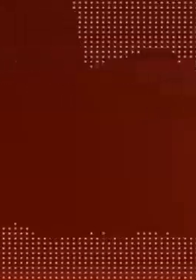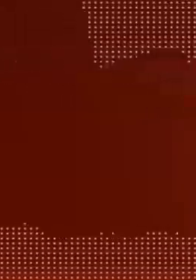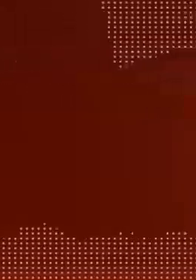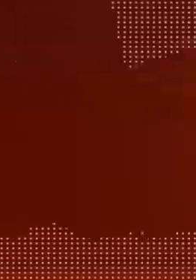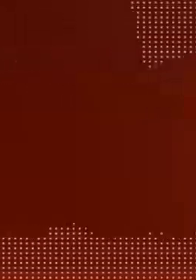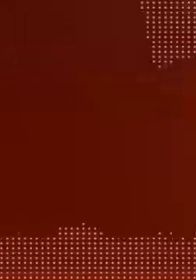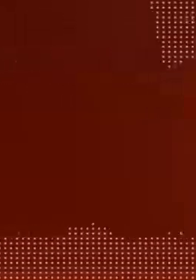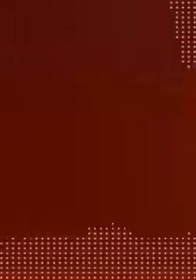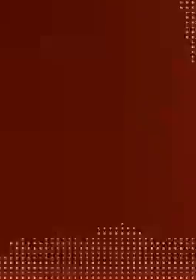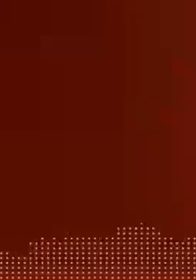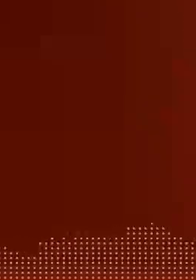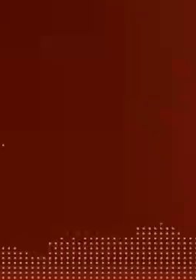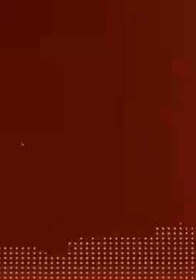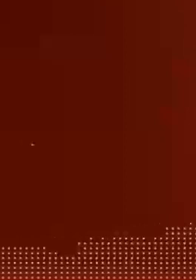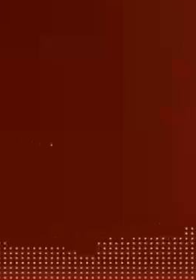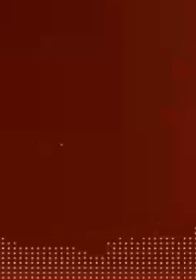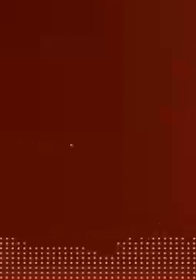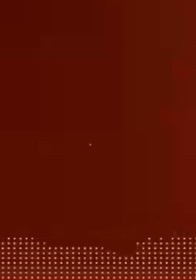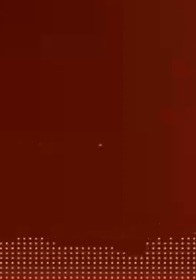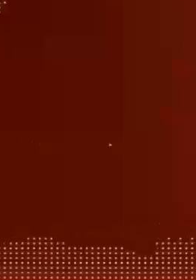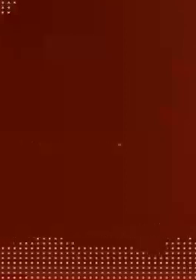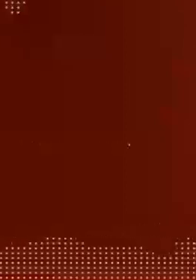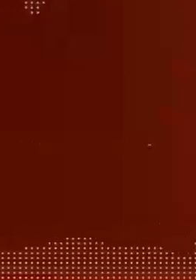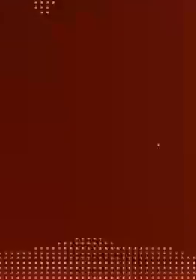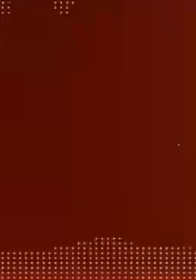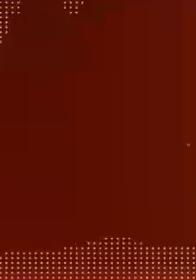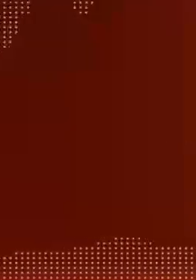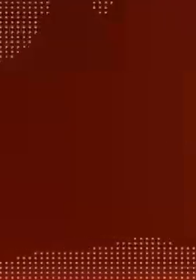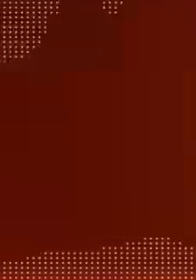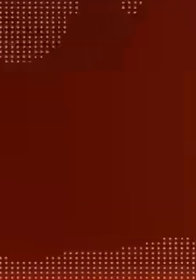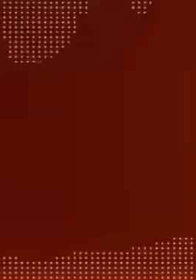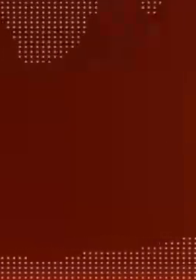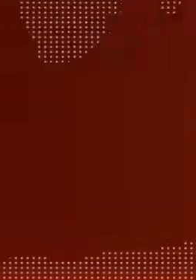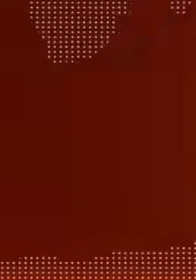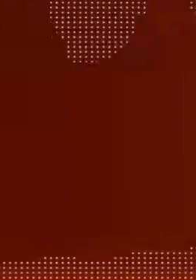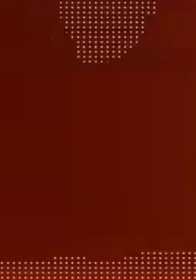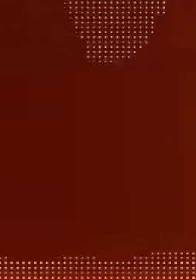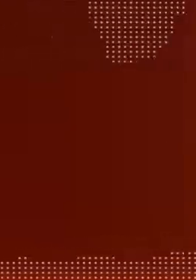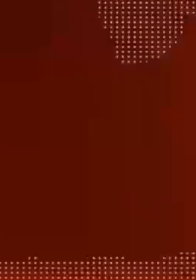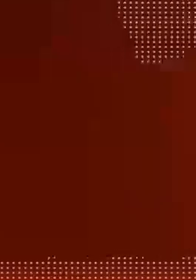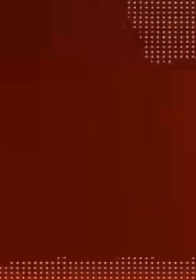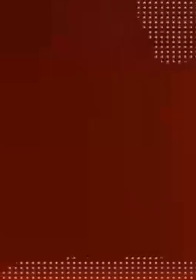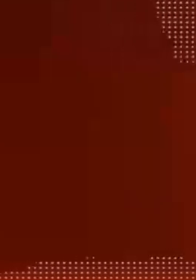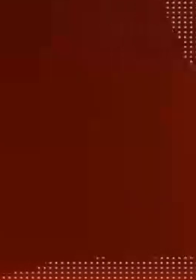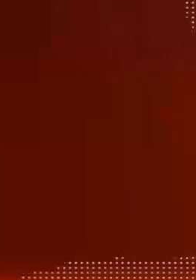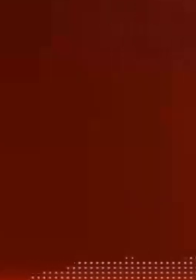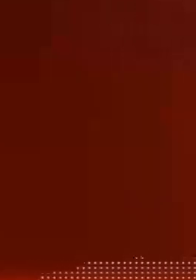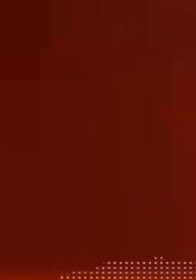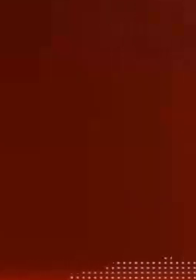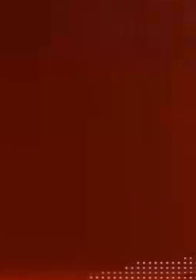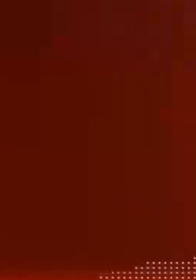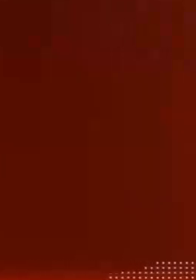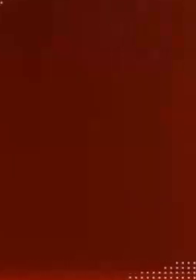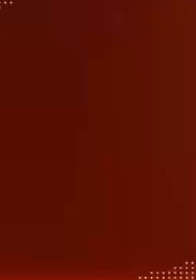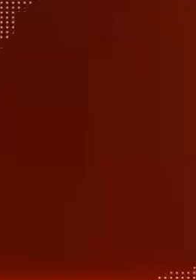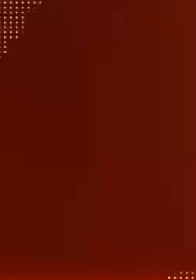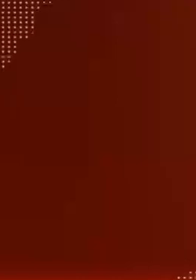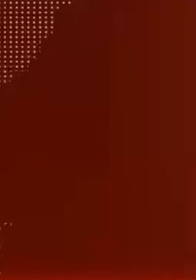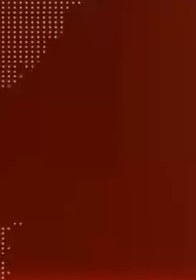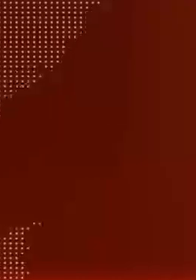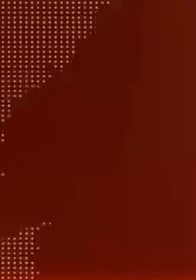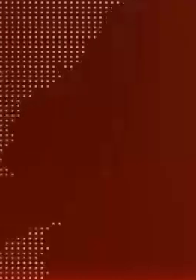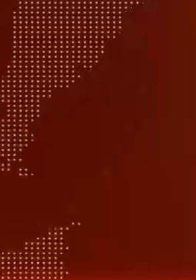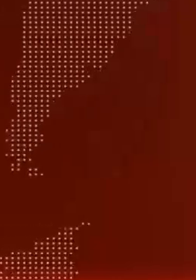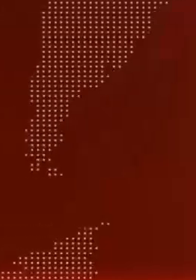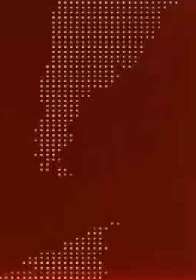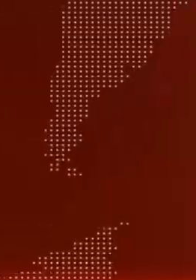directora del Banco del Bienestar. Vamos a ver esta información porque considero que es de suma importancia para que tú te anticipes a